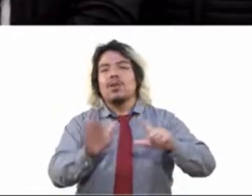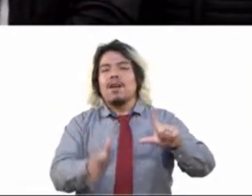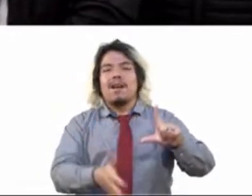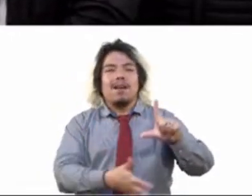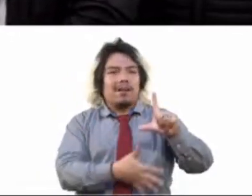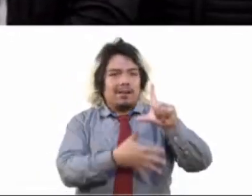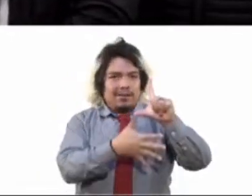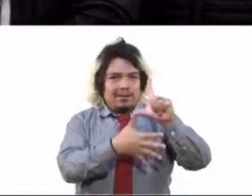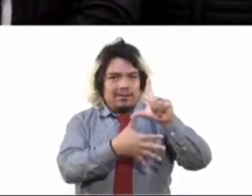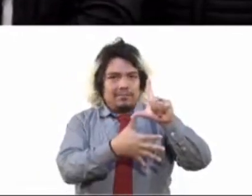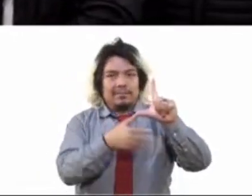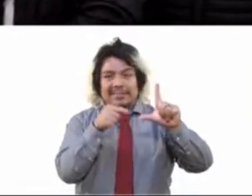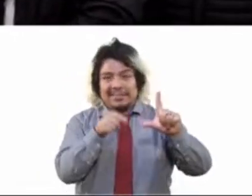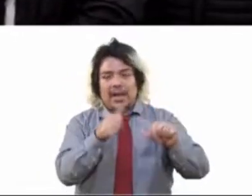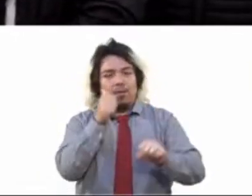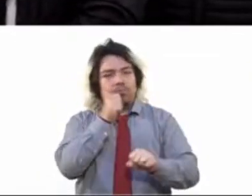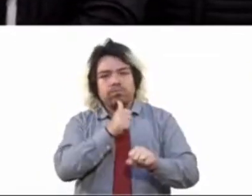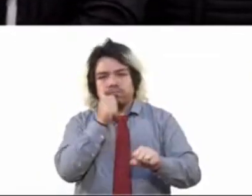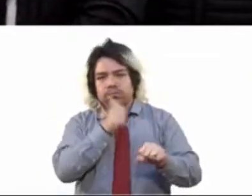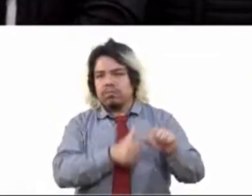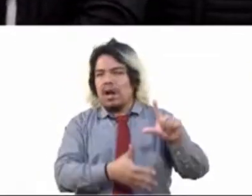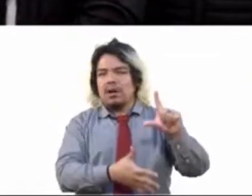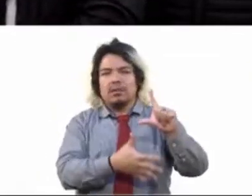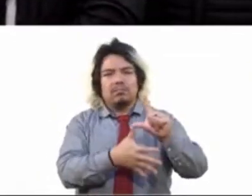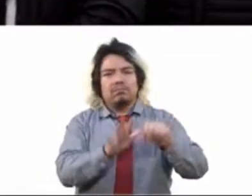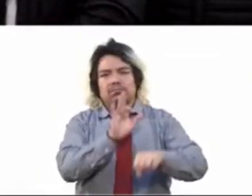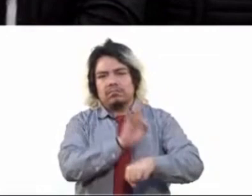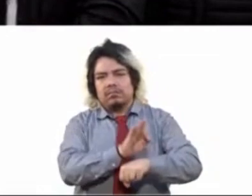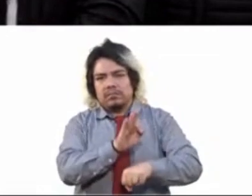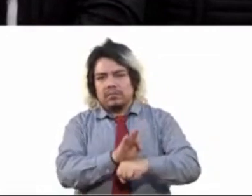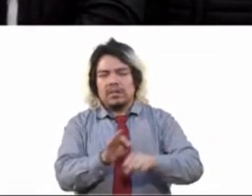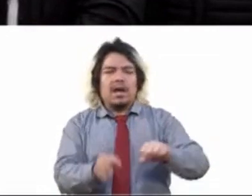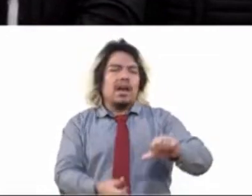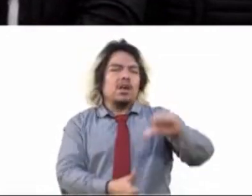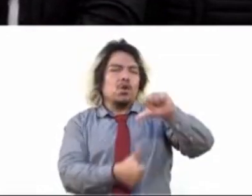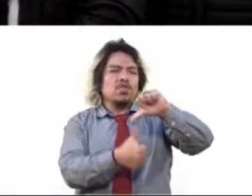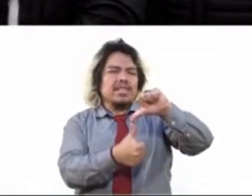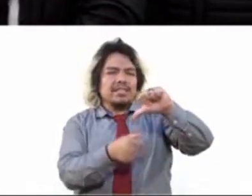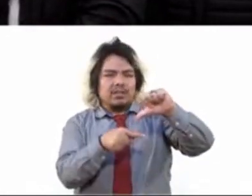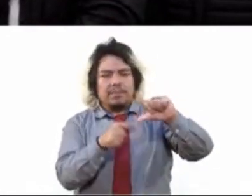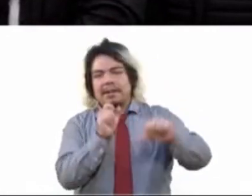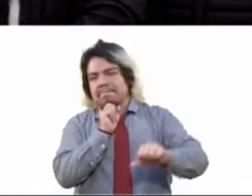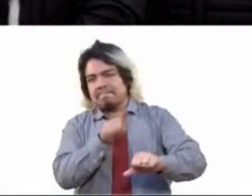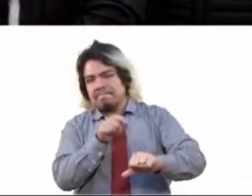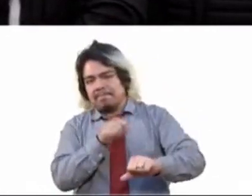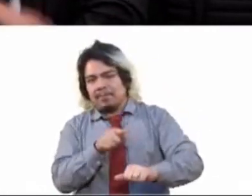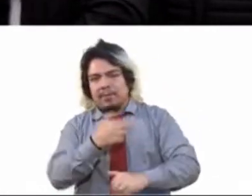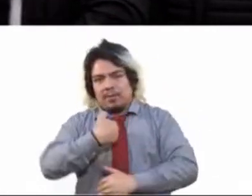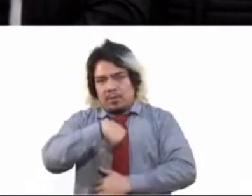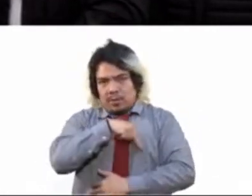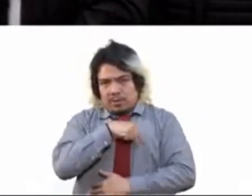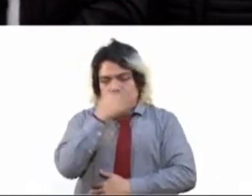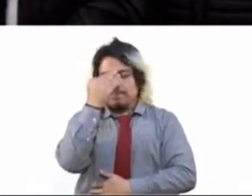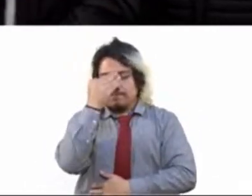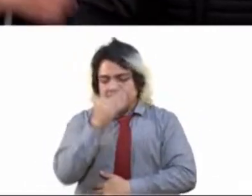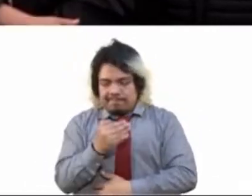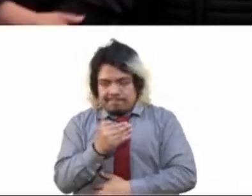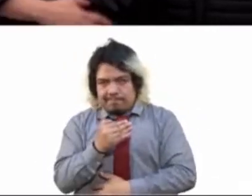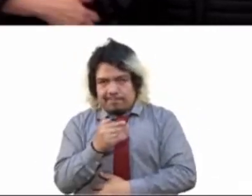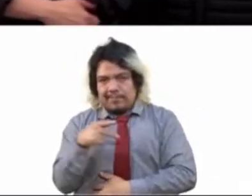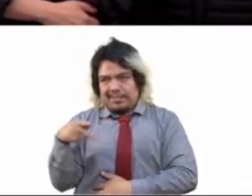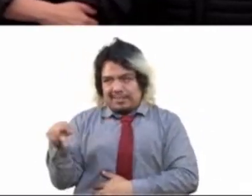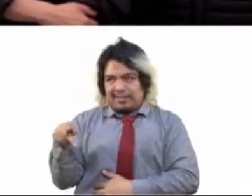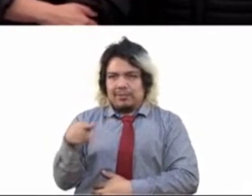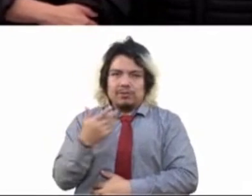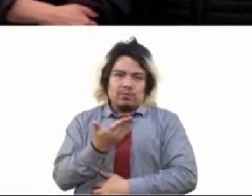Él ha defendido a América Latina, ha defendido a los pueblos de Centroamérica. Entonces, estamos seguros que esa va a ser su